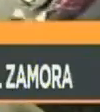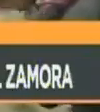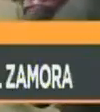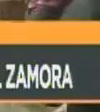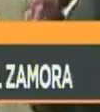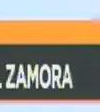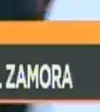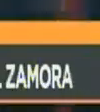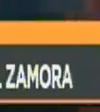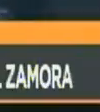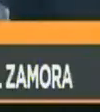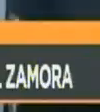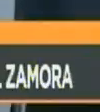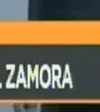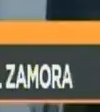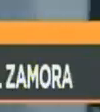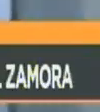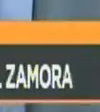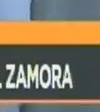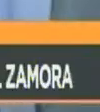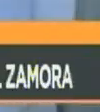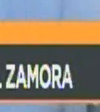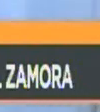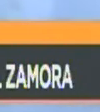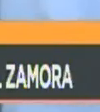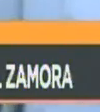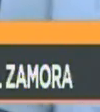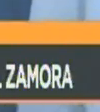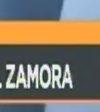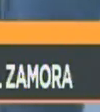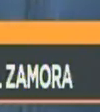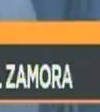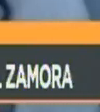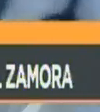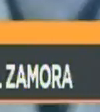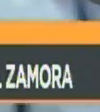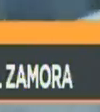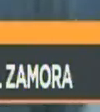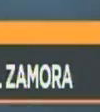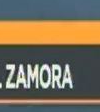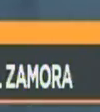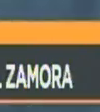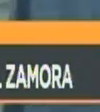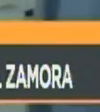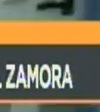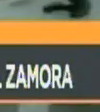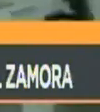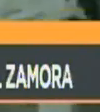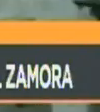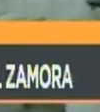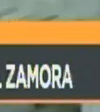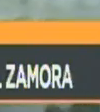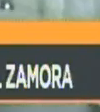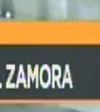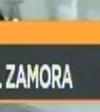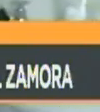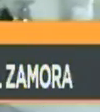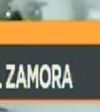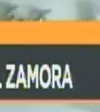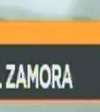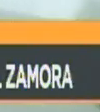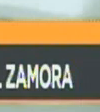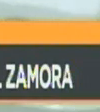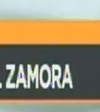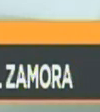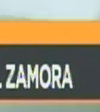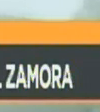El jefe de Estado venezolano en compañía de la primera combatiente Cilia Flores, así como también de ministros del gabinete ejecutivo en compañía también del